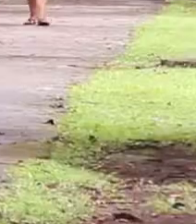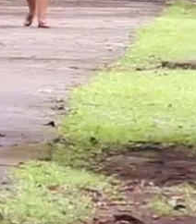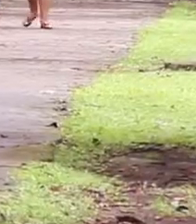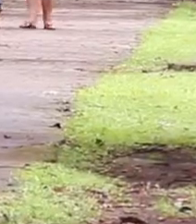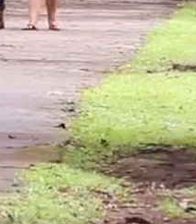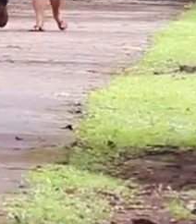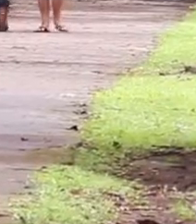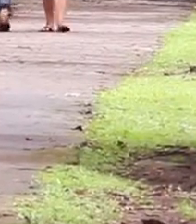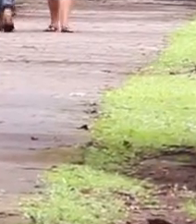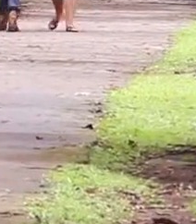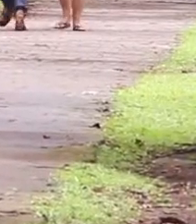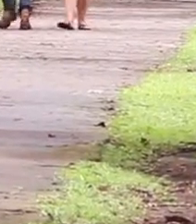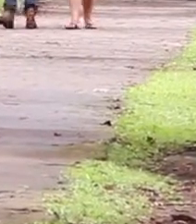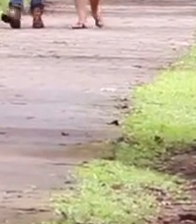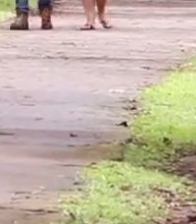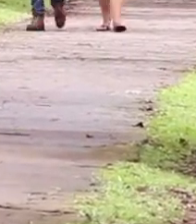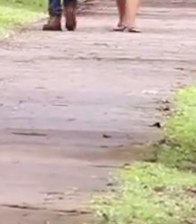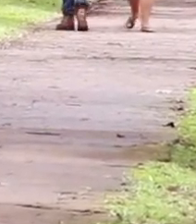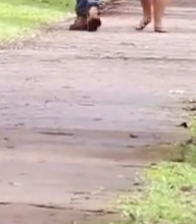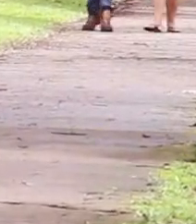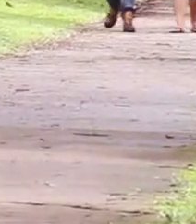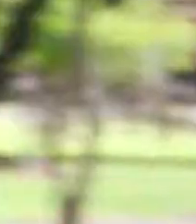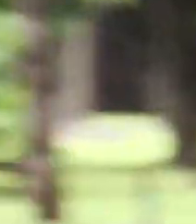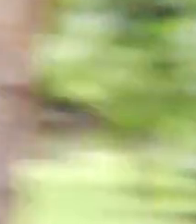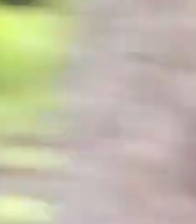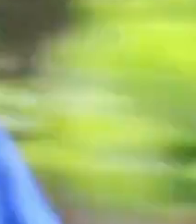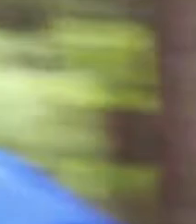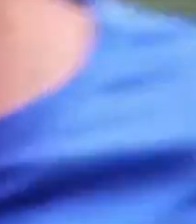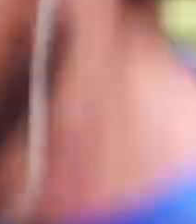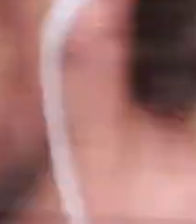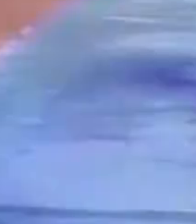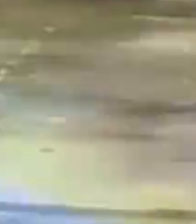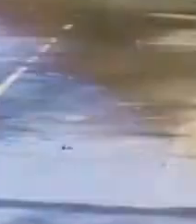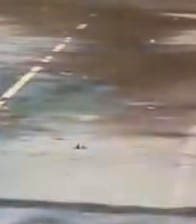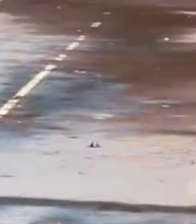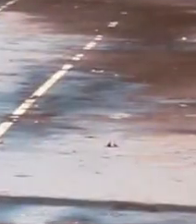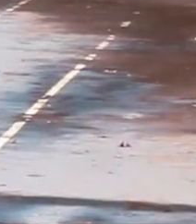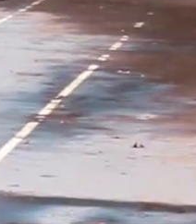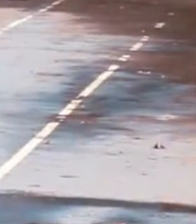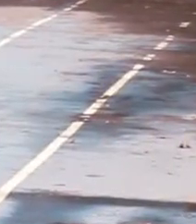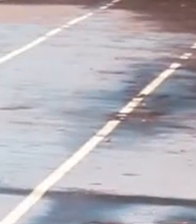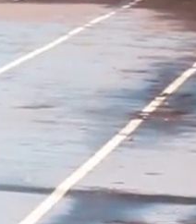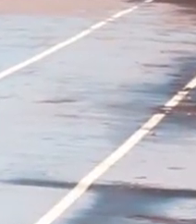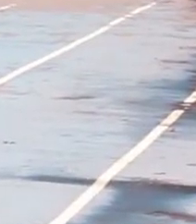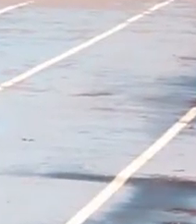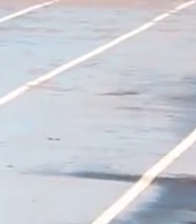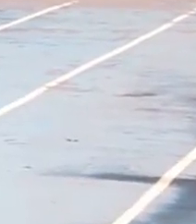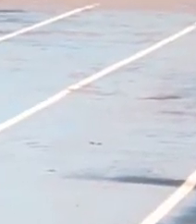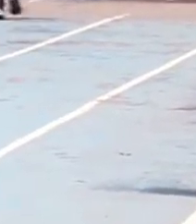pero preferiría de ir y estar en estos momentos sin ningún dolor, ¿verdad?